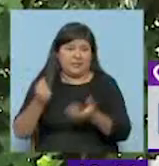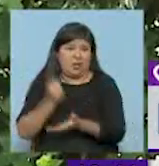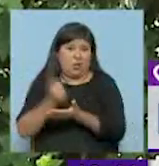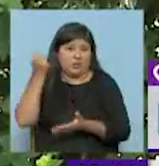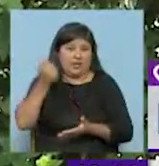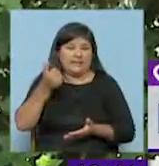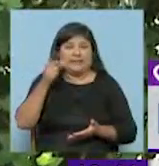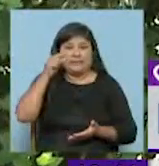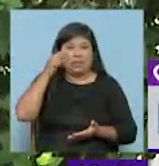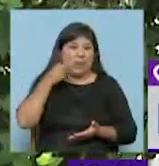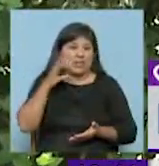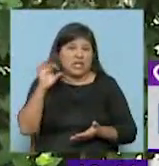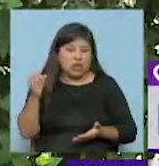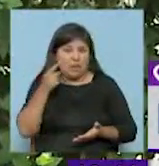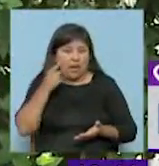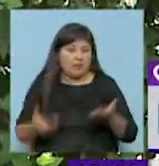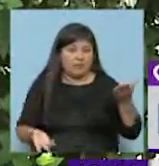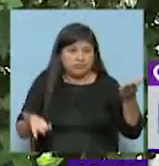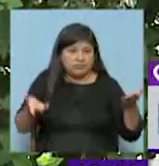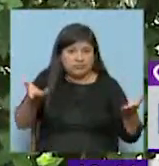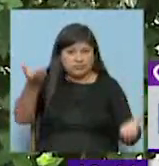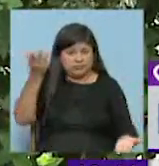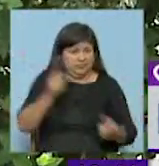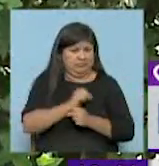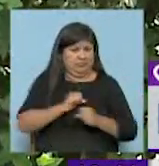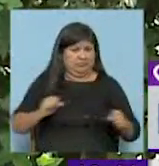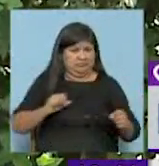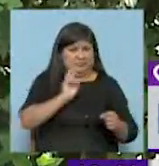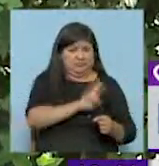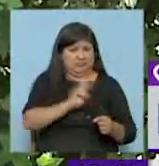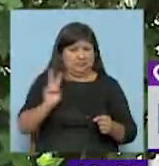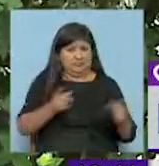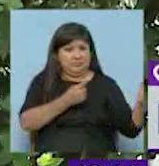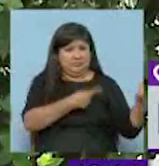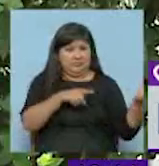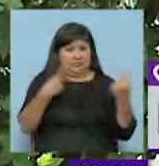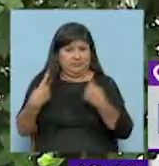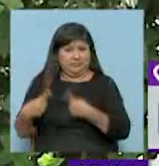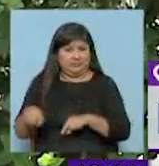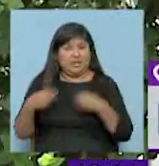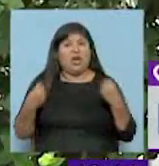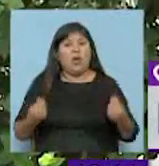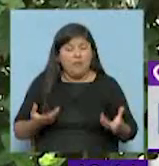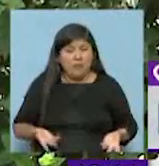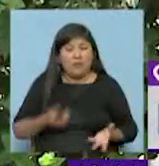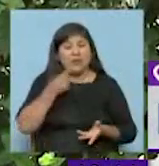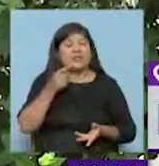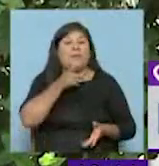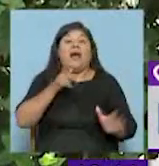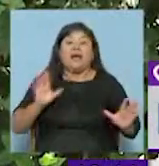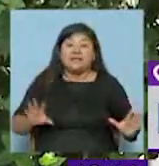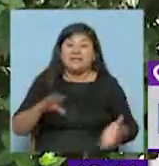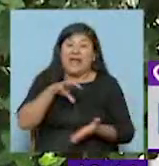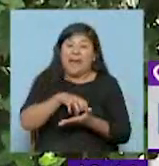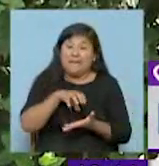salía 600.000. Entonces, ¿qué es lo que nosotros empezamos a sospechar? Que hay bonificaciones de parte de la fábrica que se